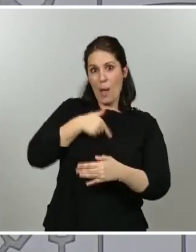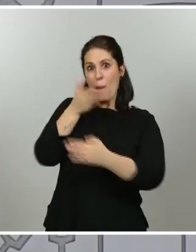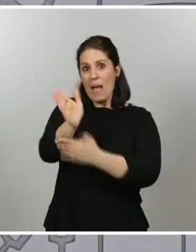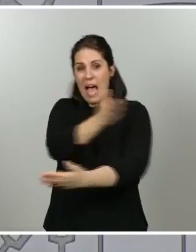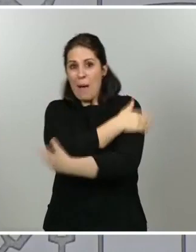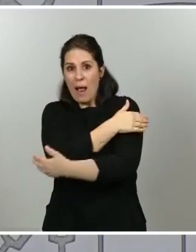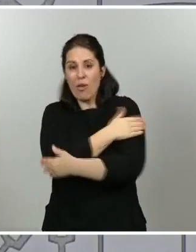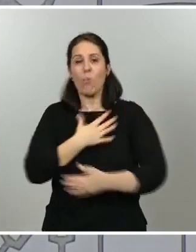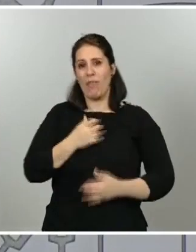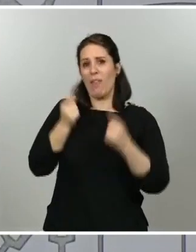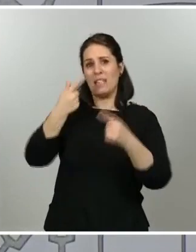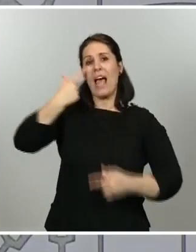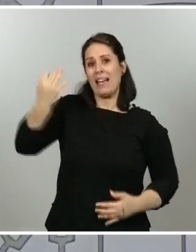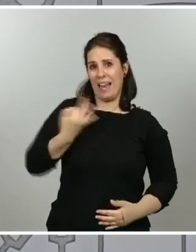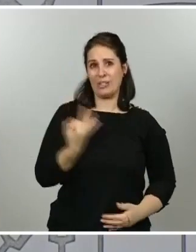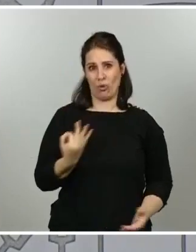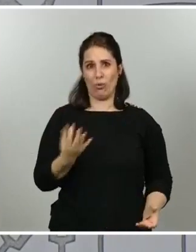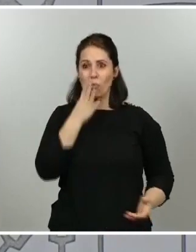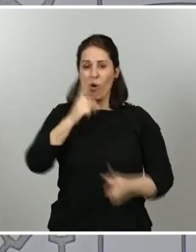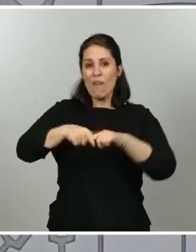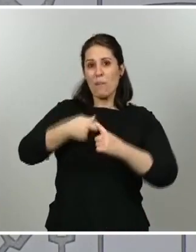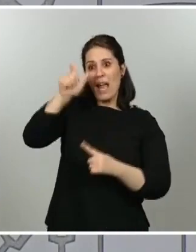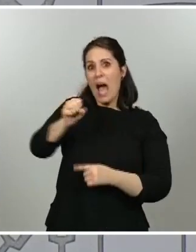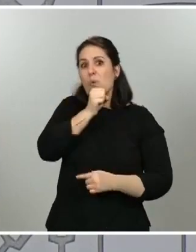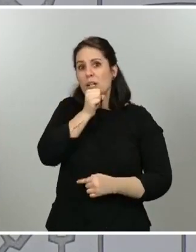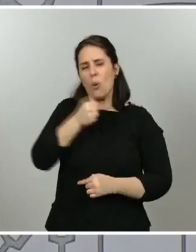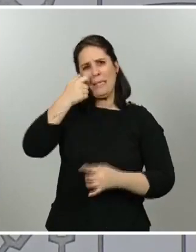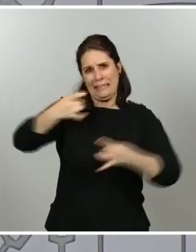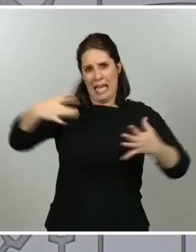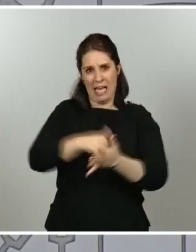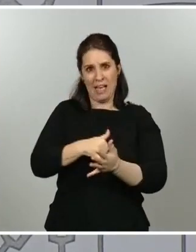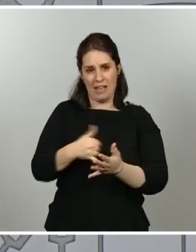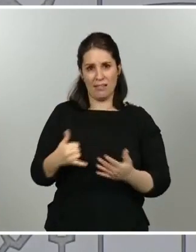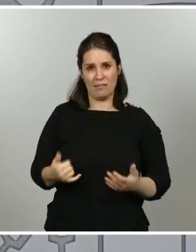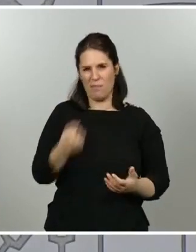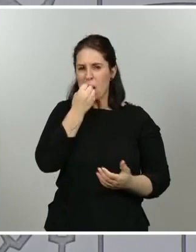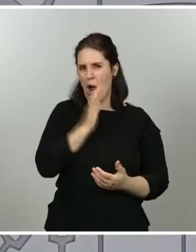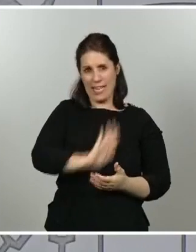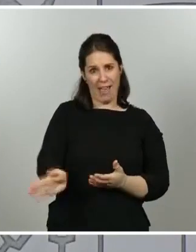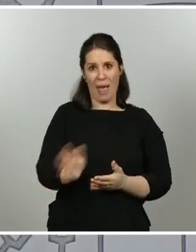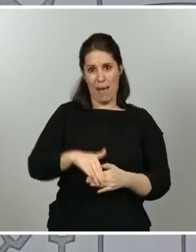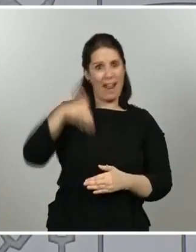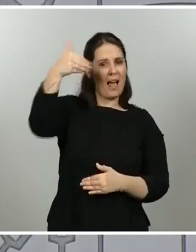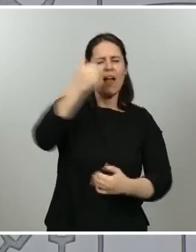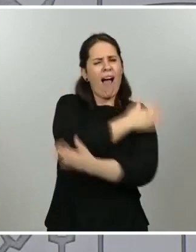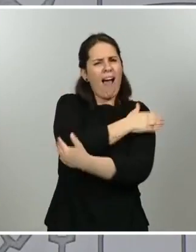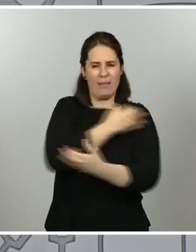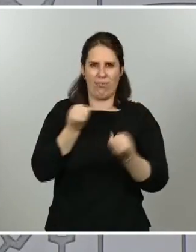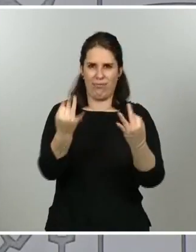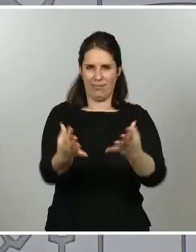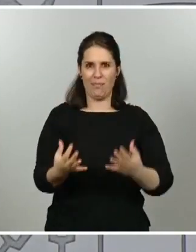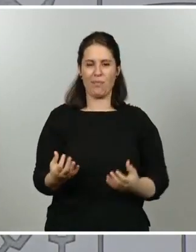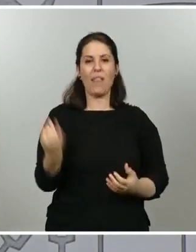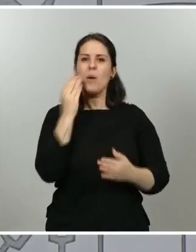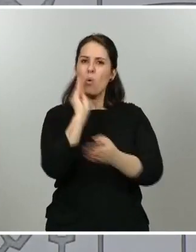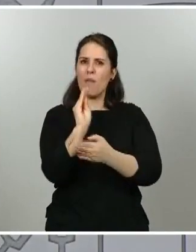personas vulnerables, de nuestros familiares vulnerables. Por lo tanto, yo creo que tenemos que ser precavidos, tenemos que ir con cuidado, hay que aplicar las medidas cuando se